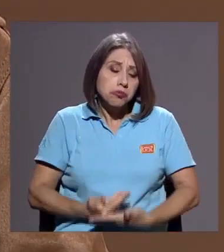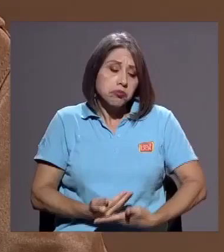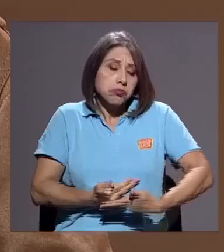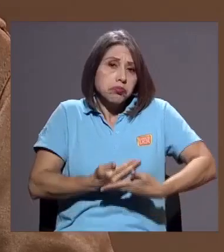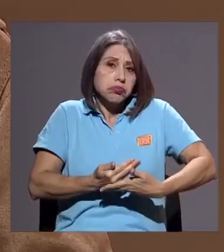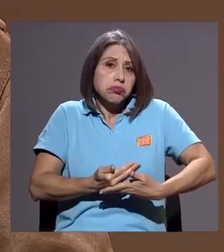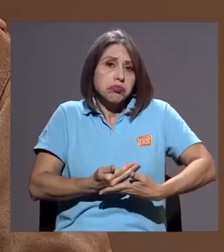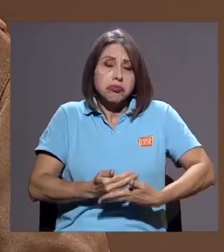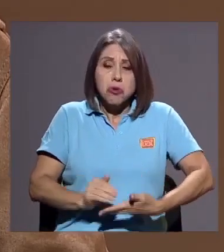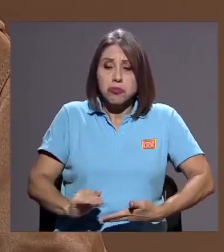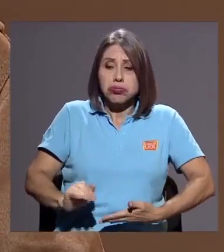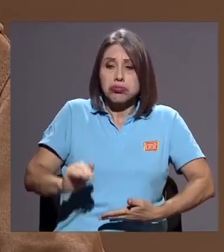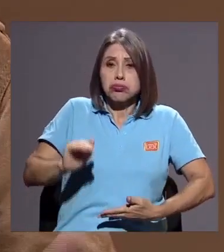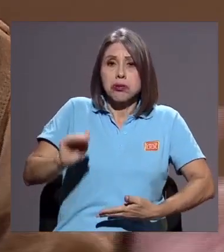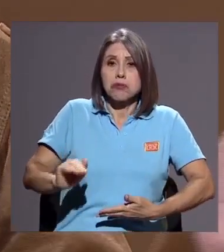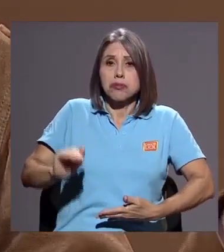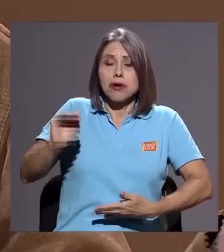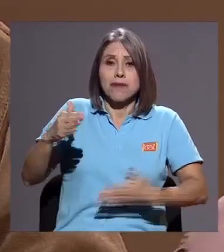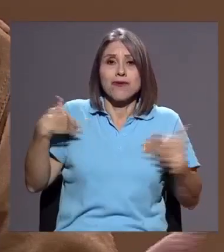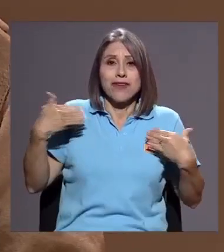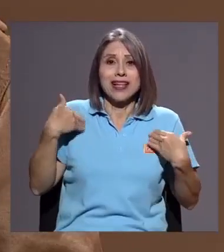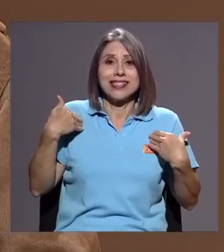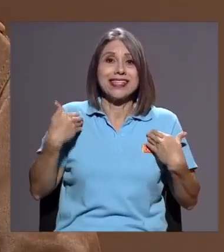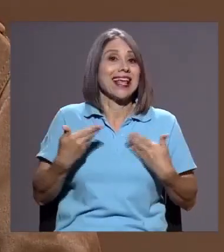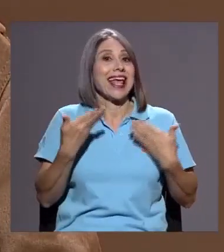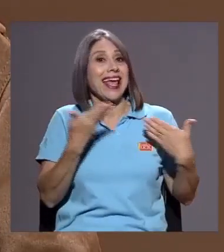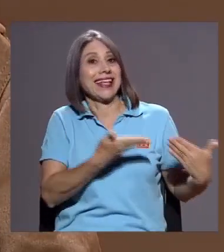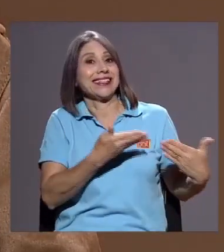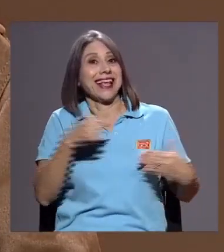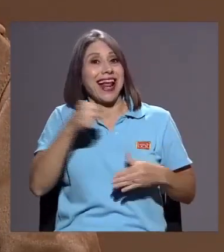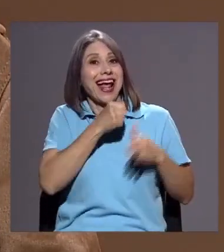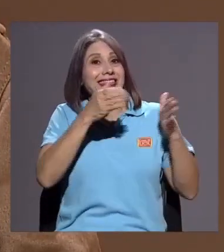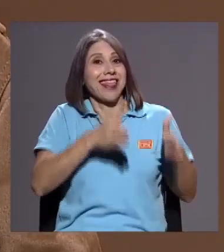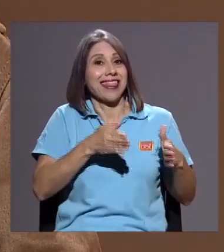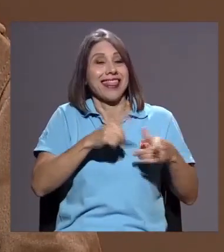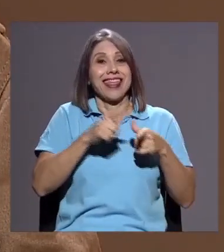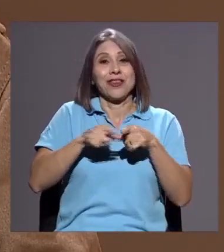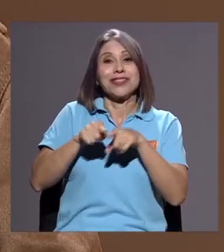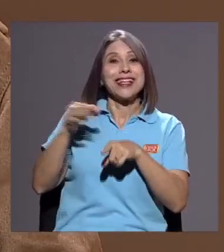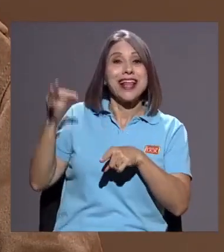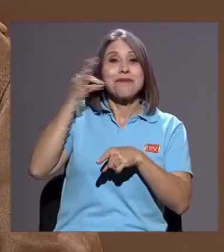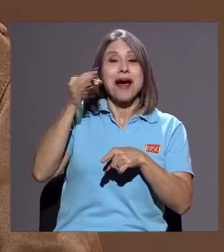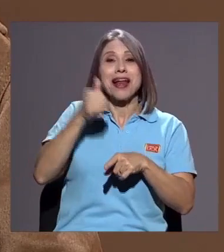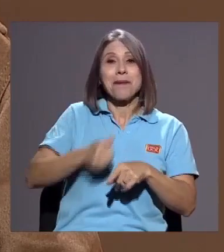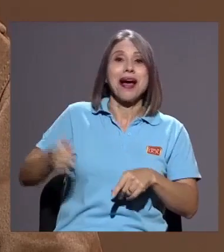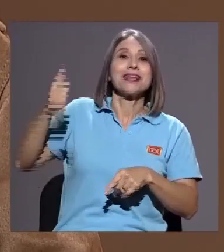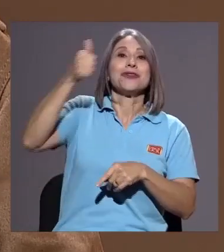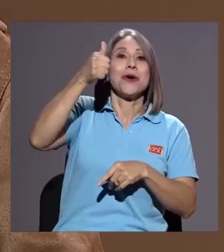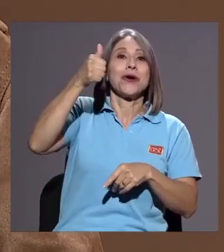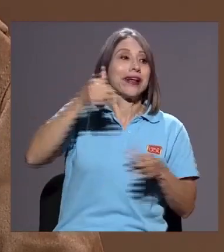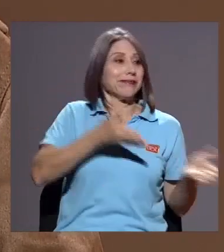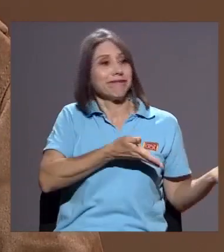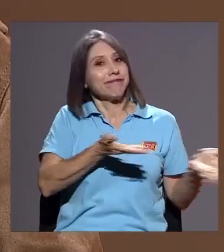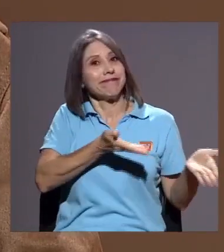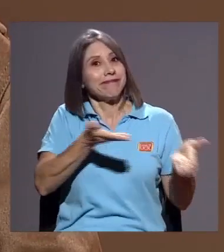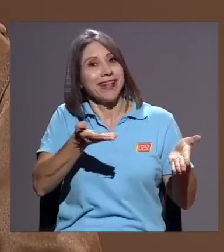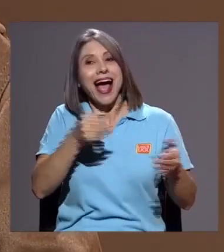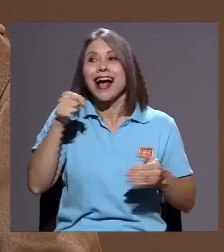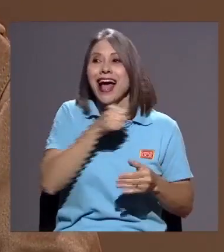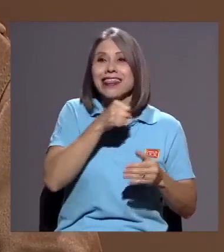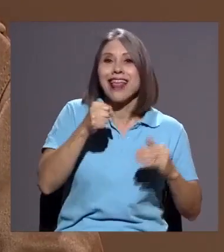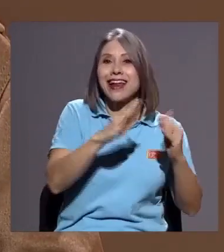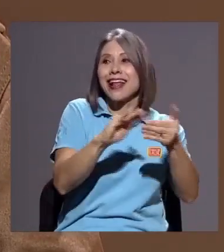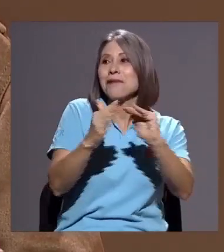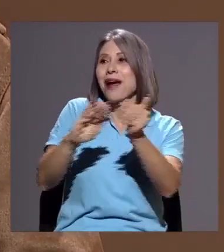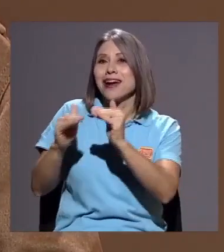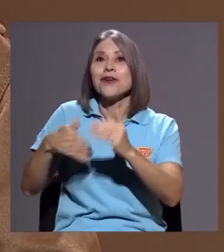creciendo muy felices. Era cantante. Y entonces mi hermana mayor lo llevaba a cantar por el barrio y cobraba. Y cantaba.